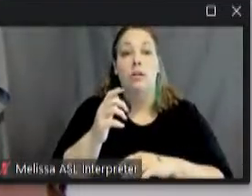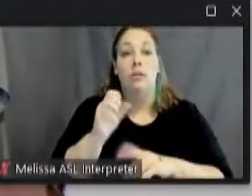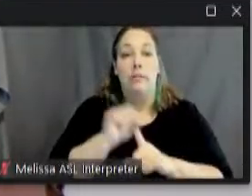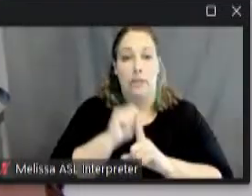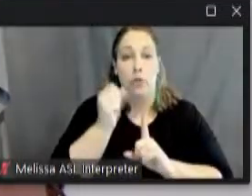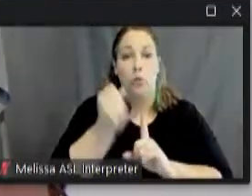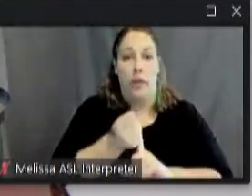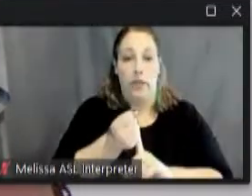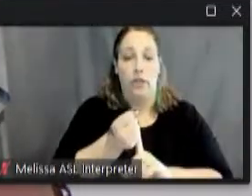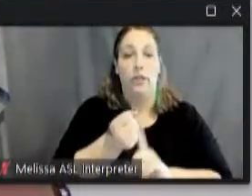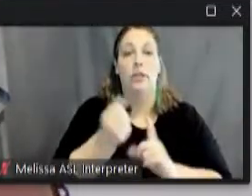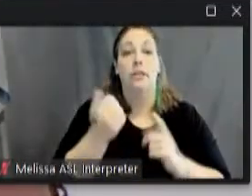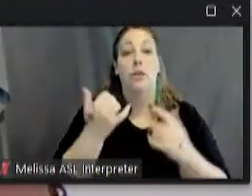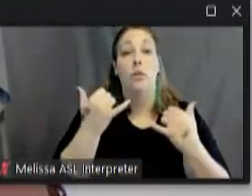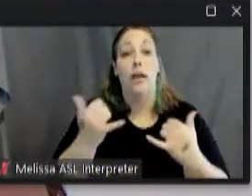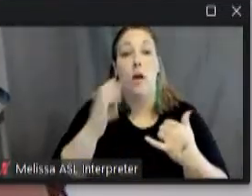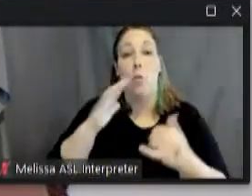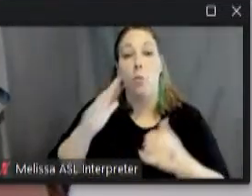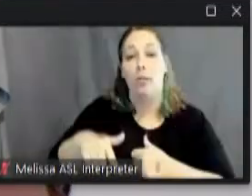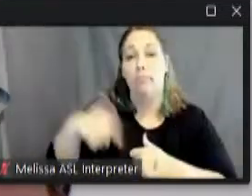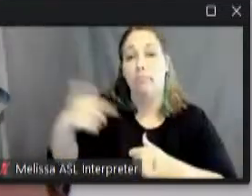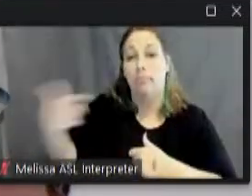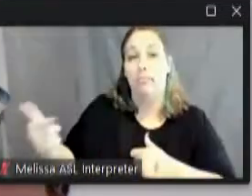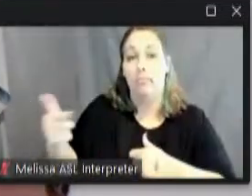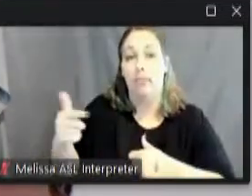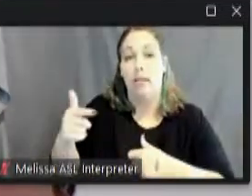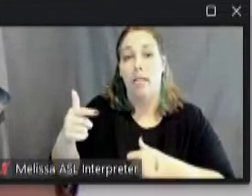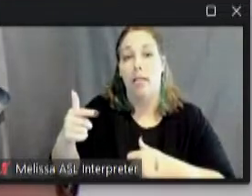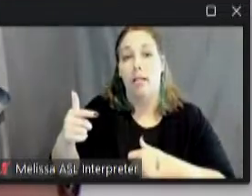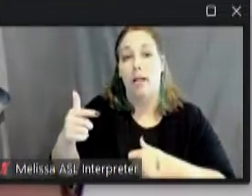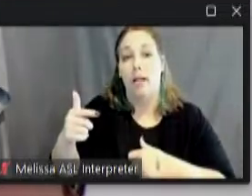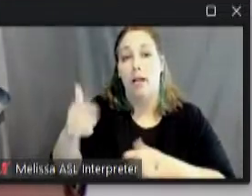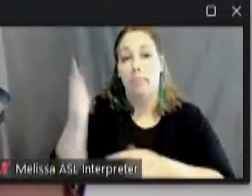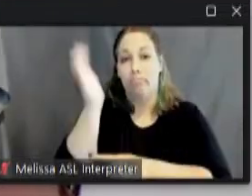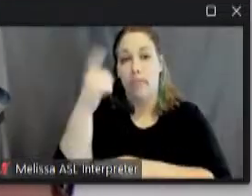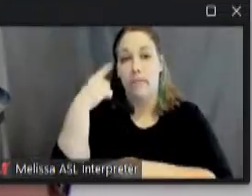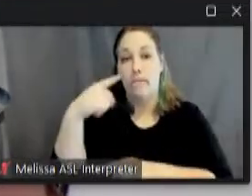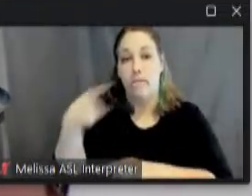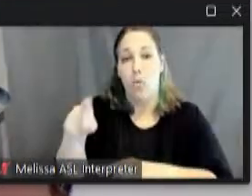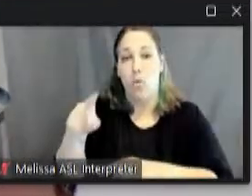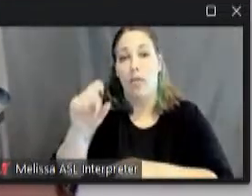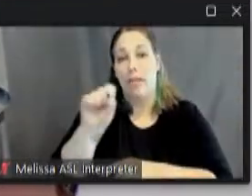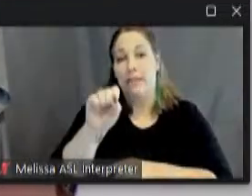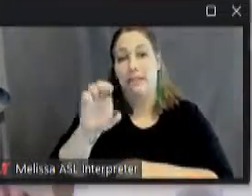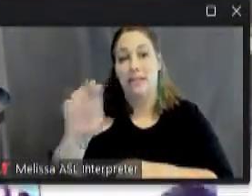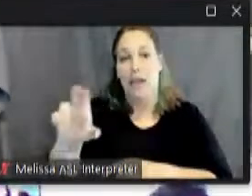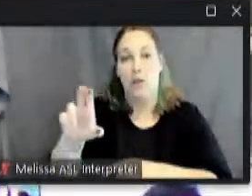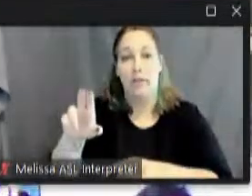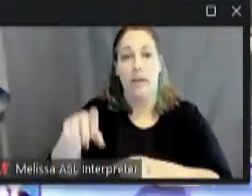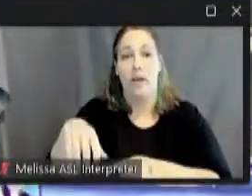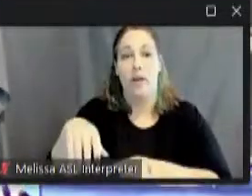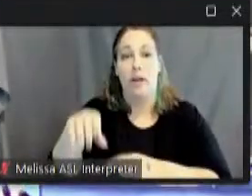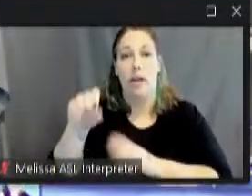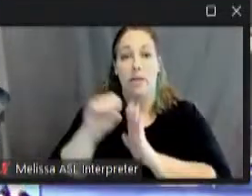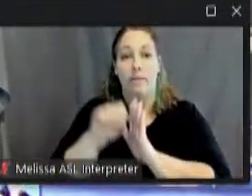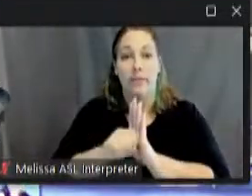Secretaría de Estado en el Despacho de Asuntos de la Mujer, la abogada Andrea Cruz. Muchas gracias.